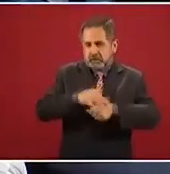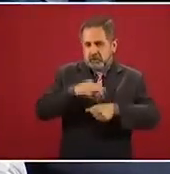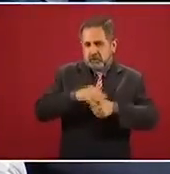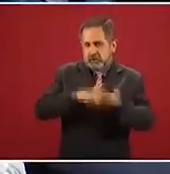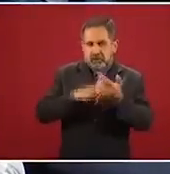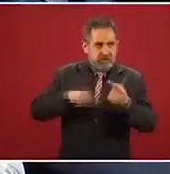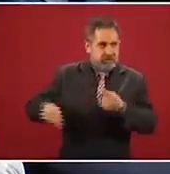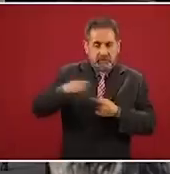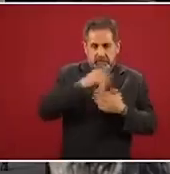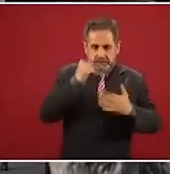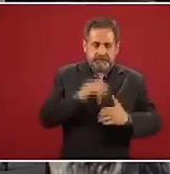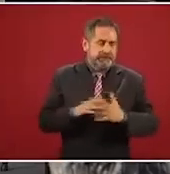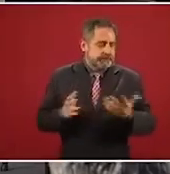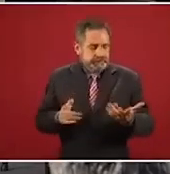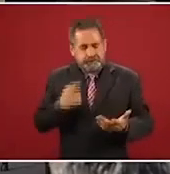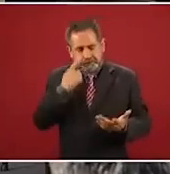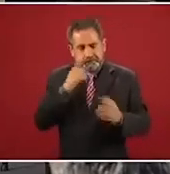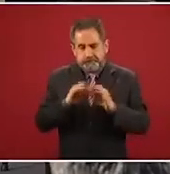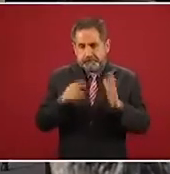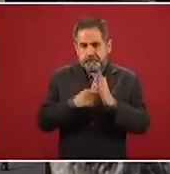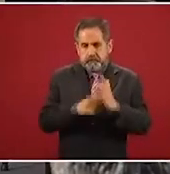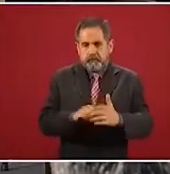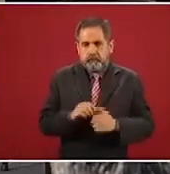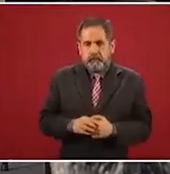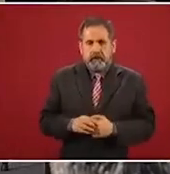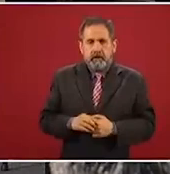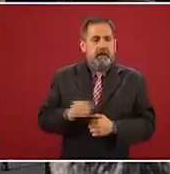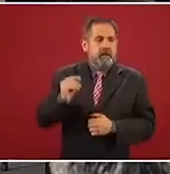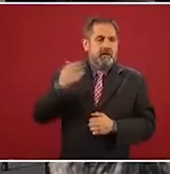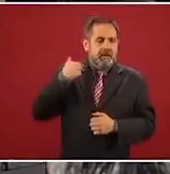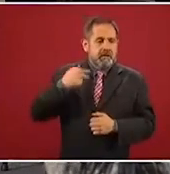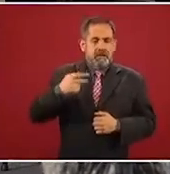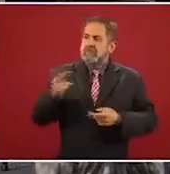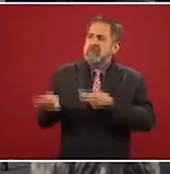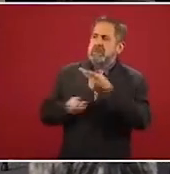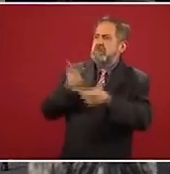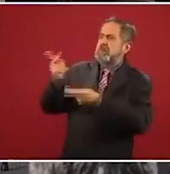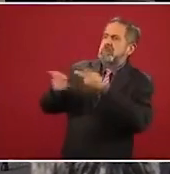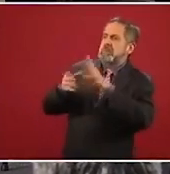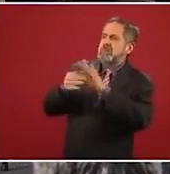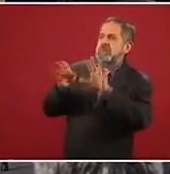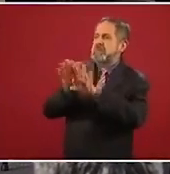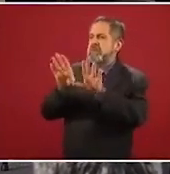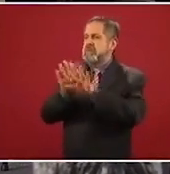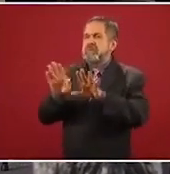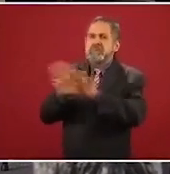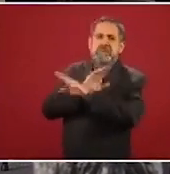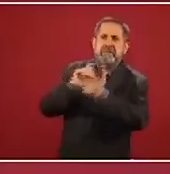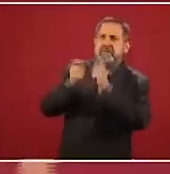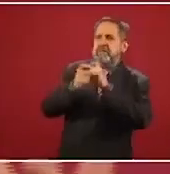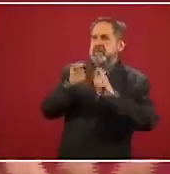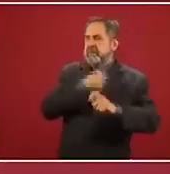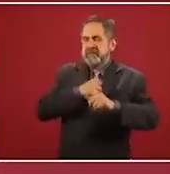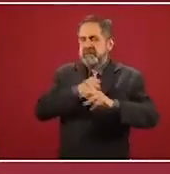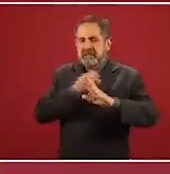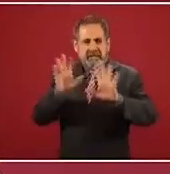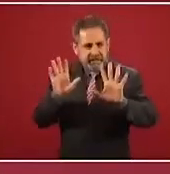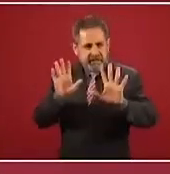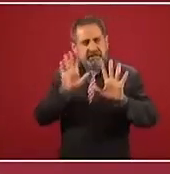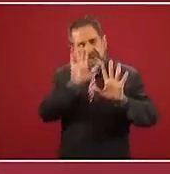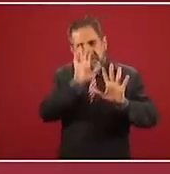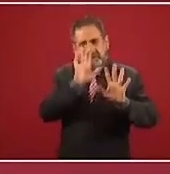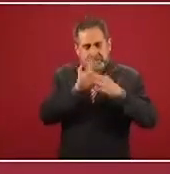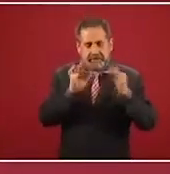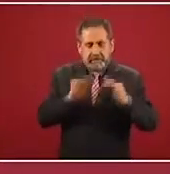porque efectivamente es notorio, cuando estuvimos recibiendo críticas de esta transformación del régimen de salud, enfatizábamos